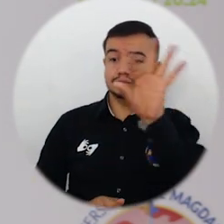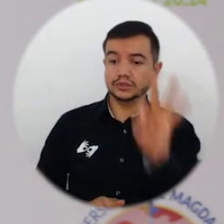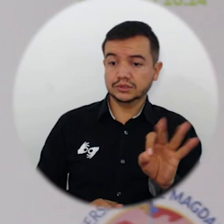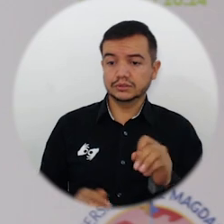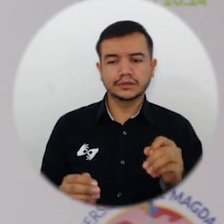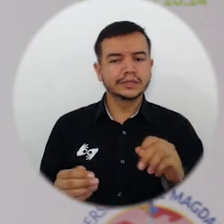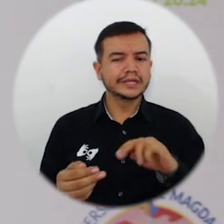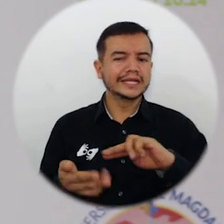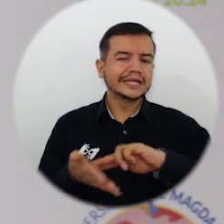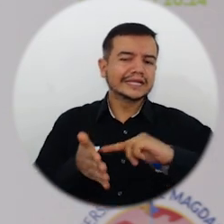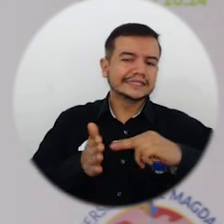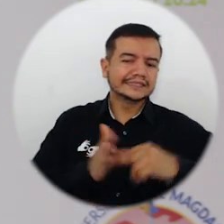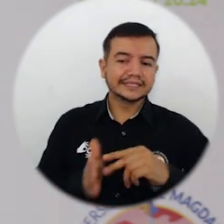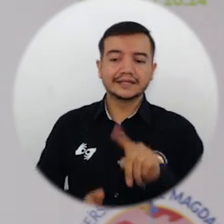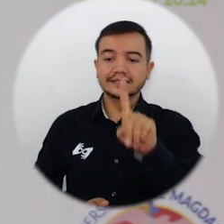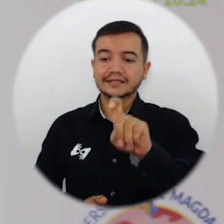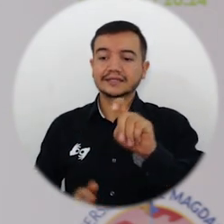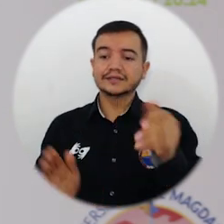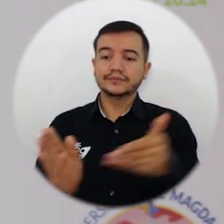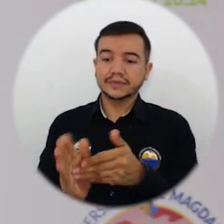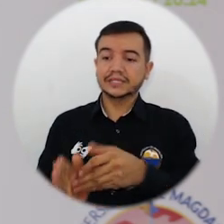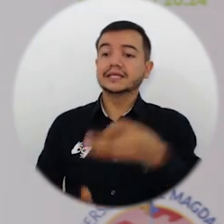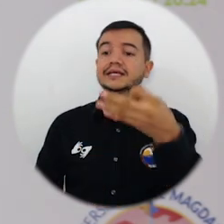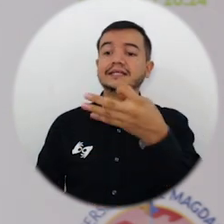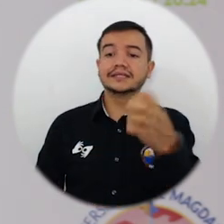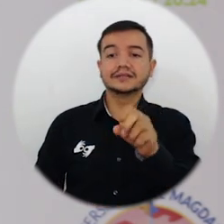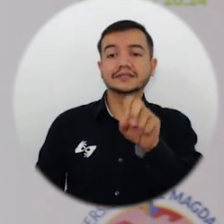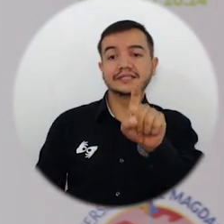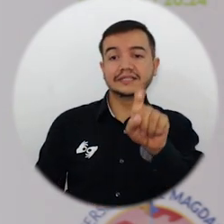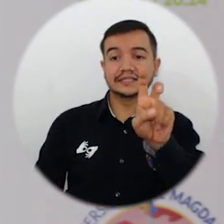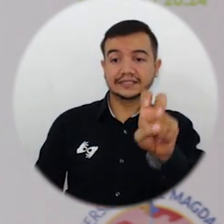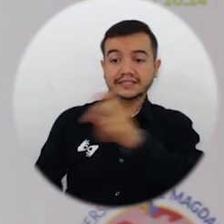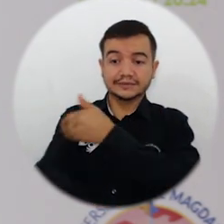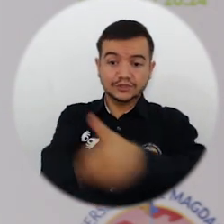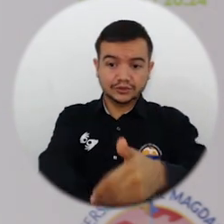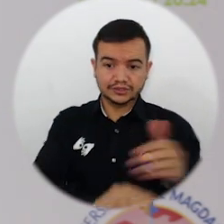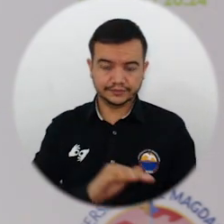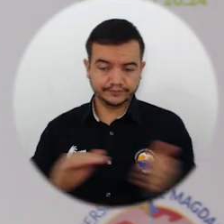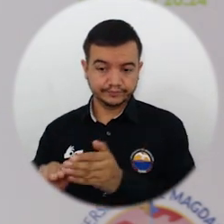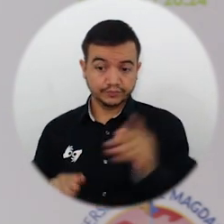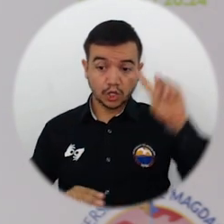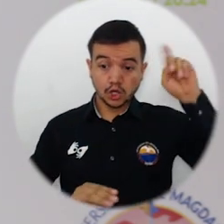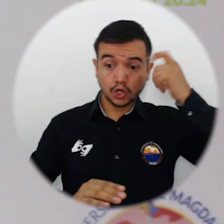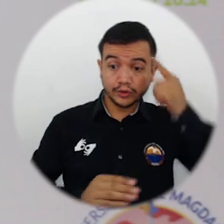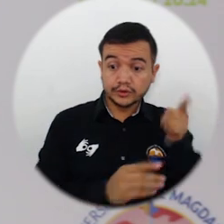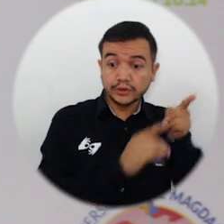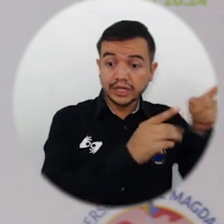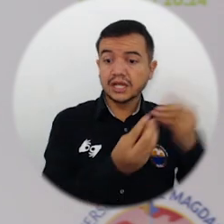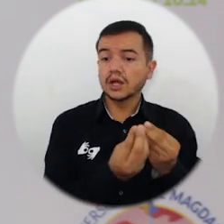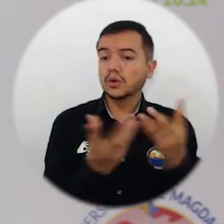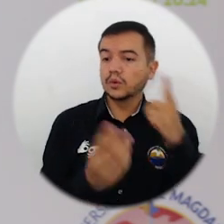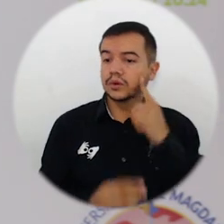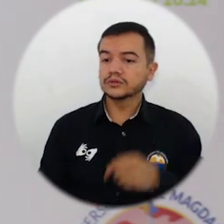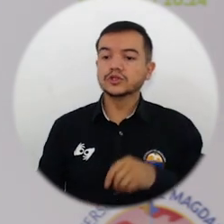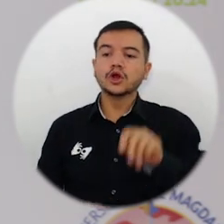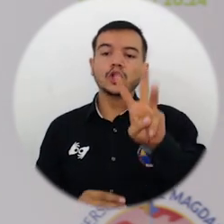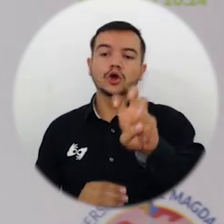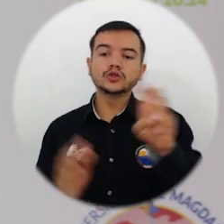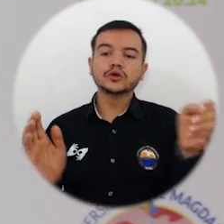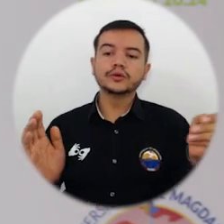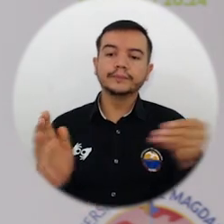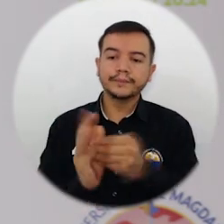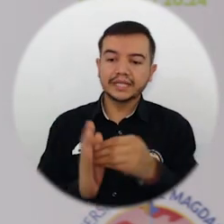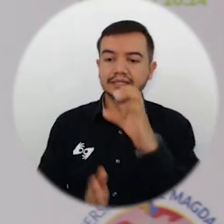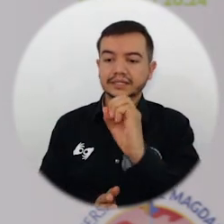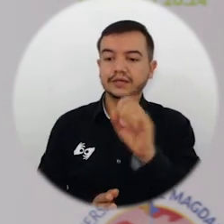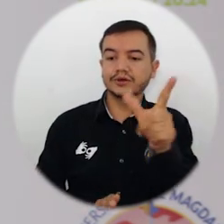millones de pesos, que corresponden al 45%. El Gobierno Departamental, a través del convenio que ya firmamos, y que no era que no